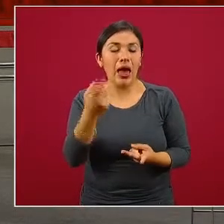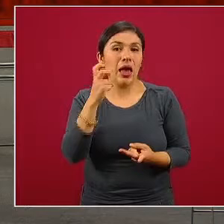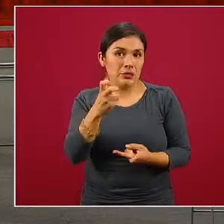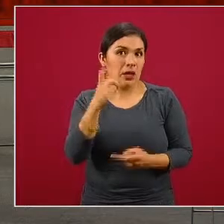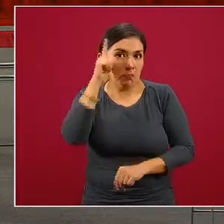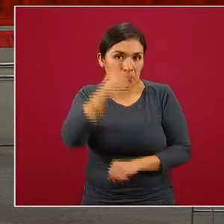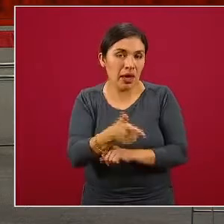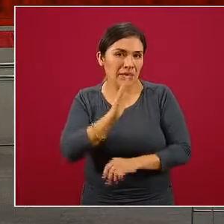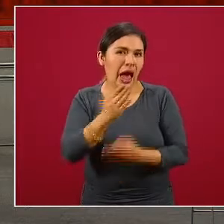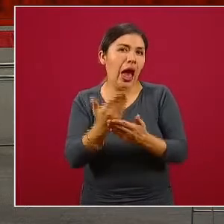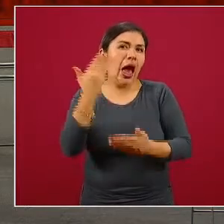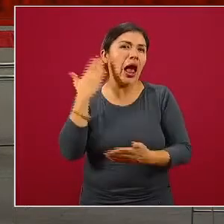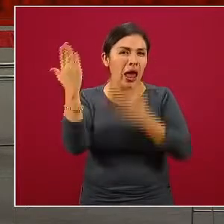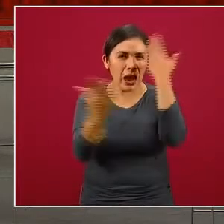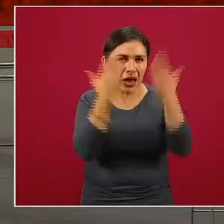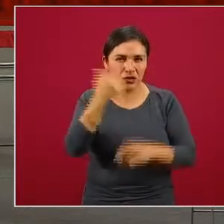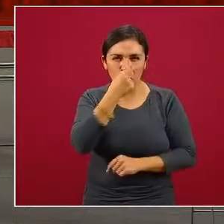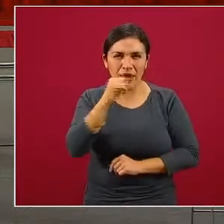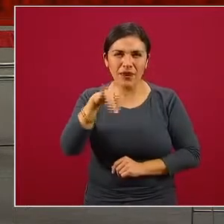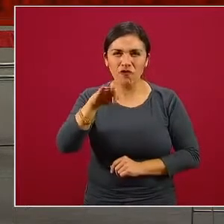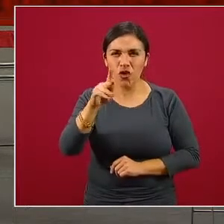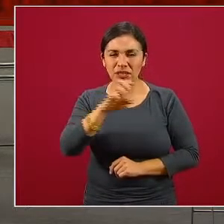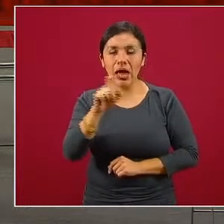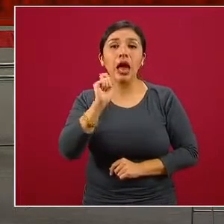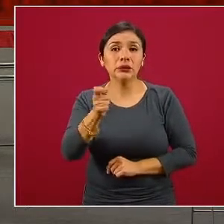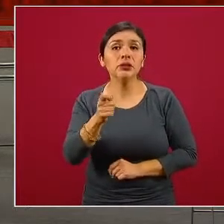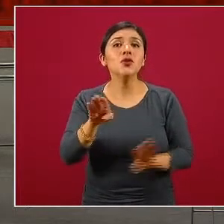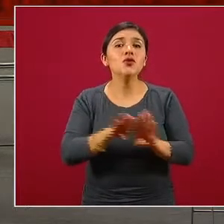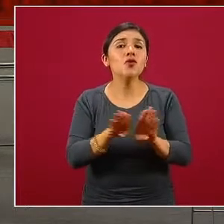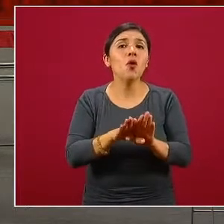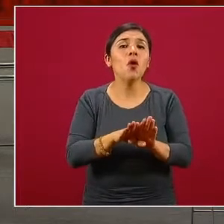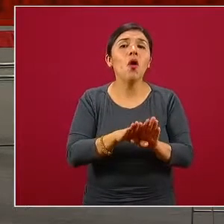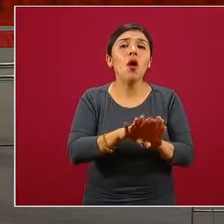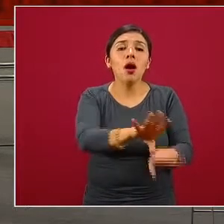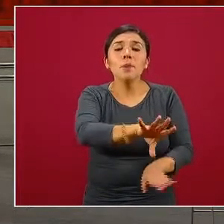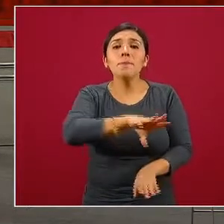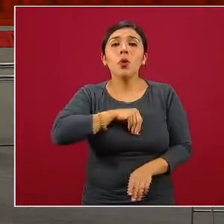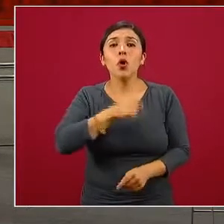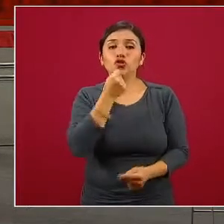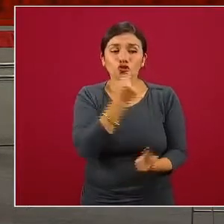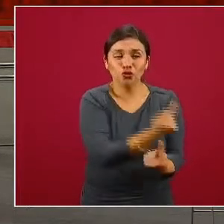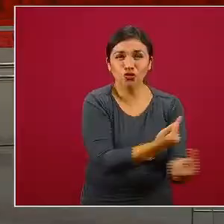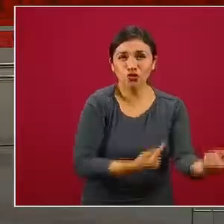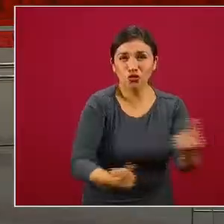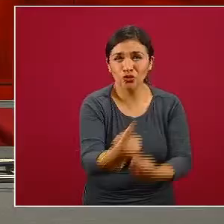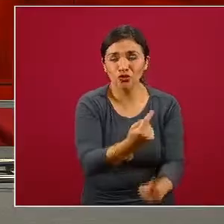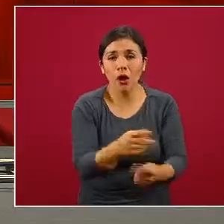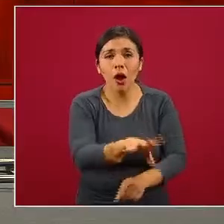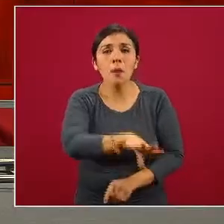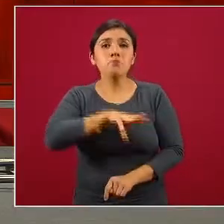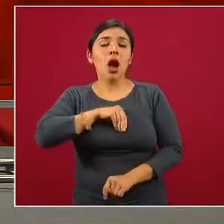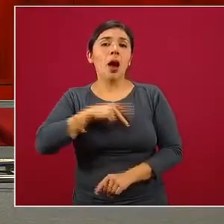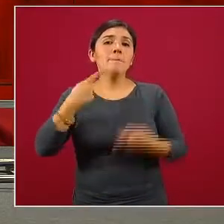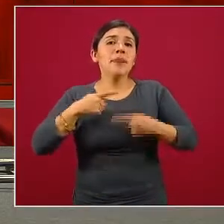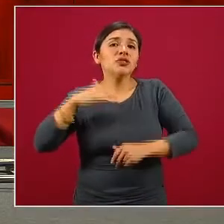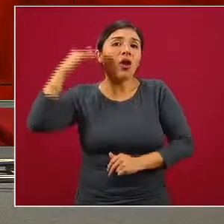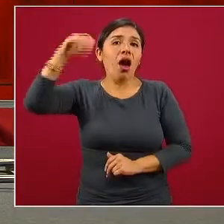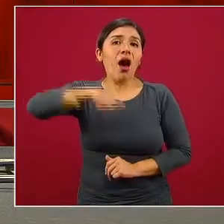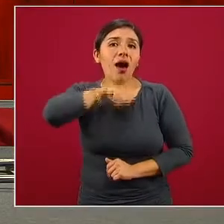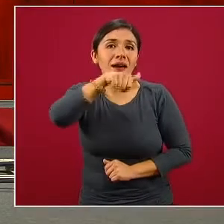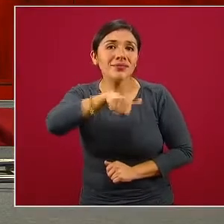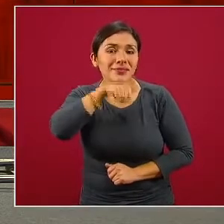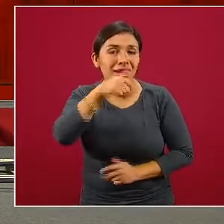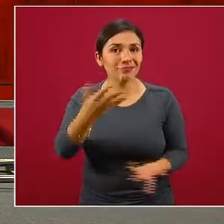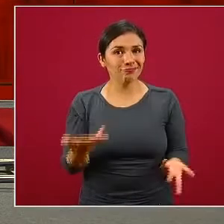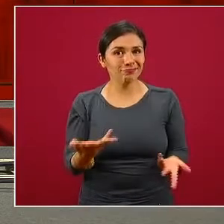estudios de influenza, es la transmisión intergeneracional de niñas y niños a adultos mayores. Entonces, ¿qué